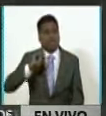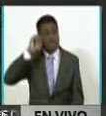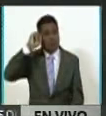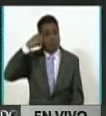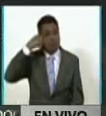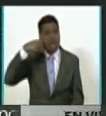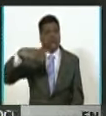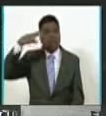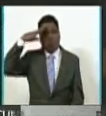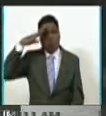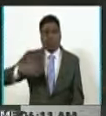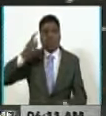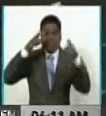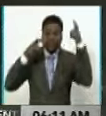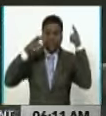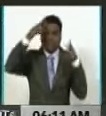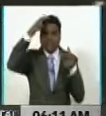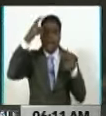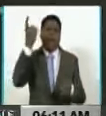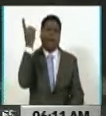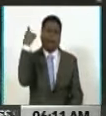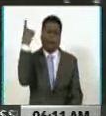comandante supremo, Hugo Rafael Chávez Frías,